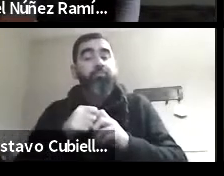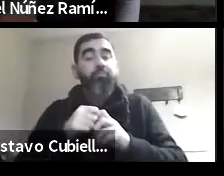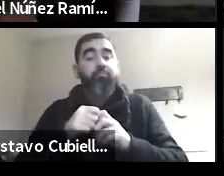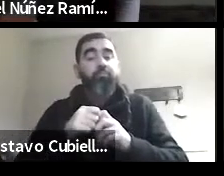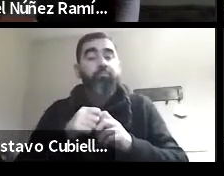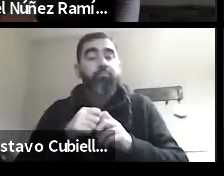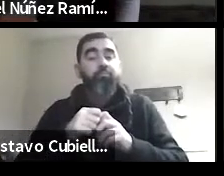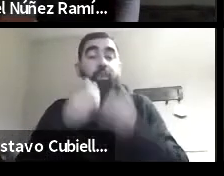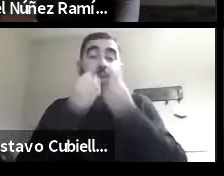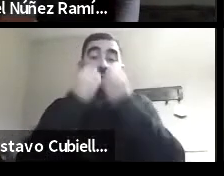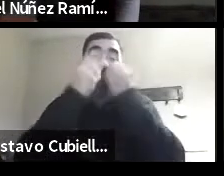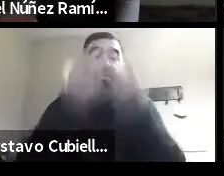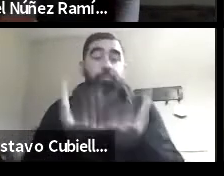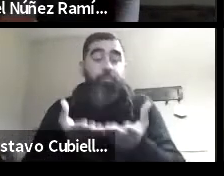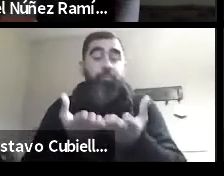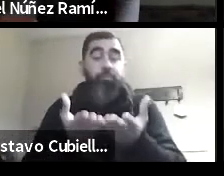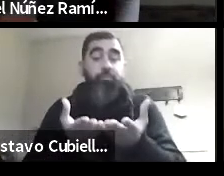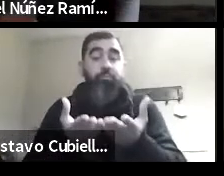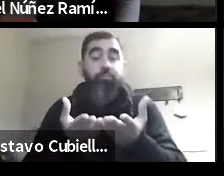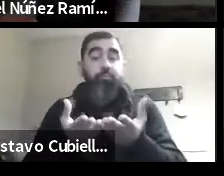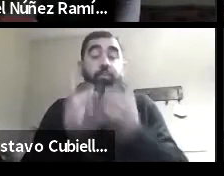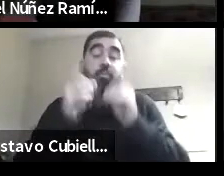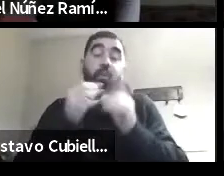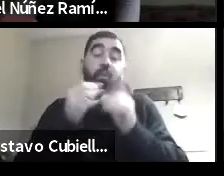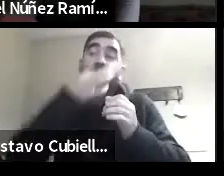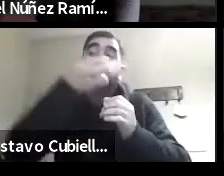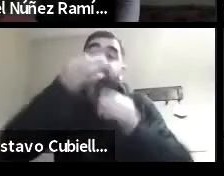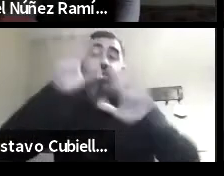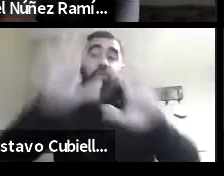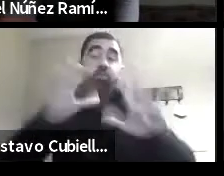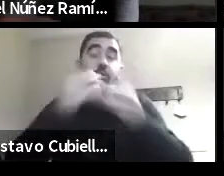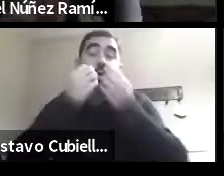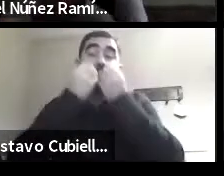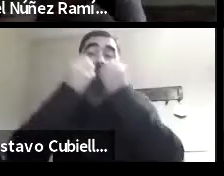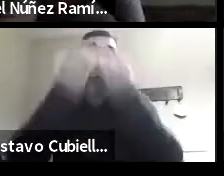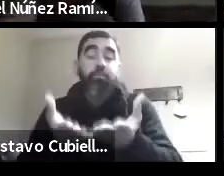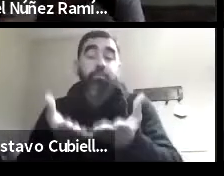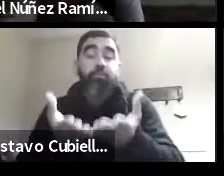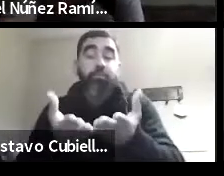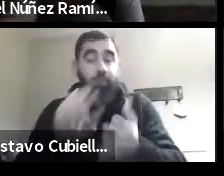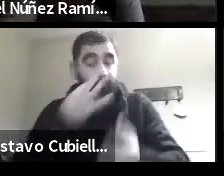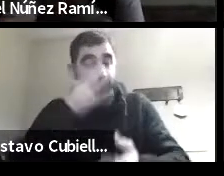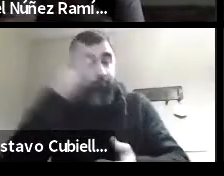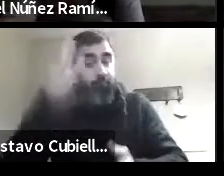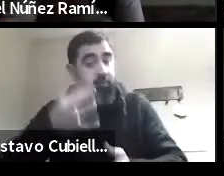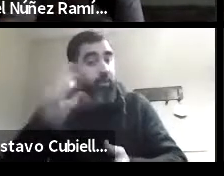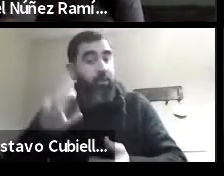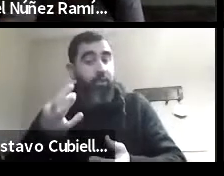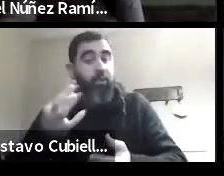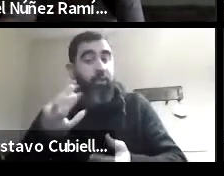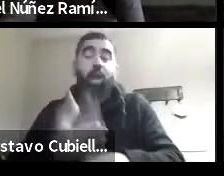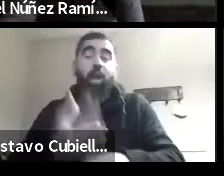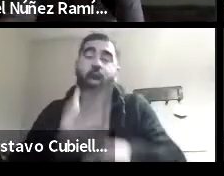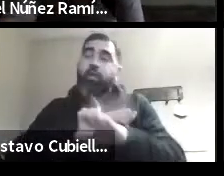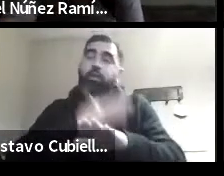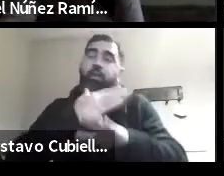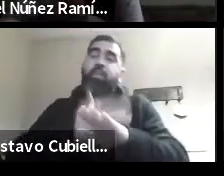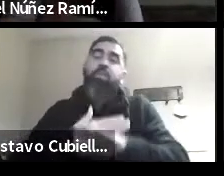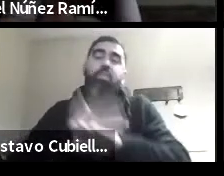a este beneficio. Y bueno, decir eso, ¿no? Que el beneficio ha sido realmente un antes y un después en nuestras